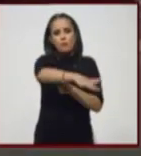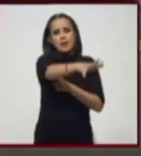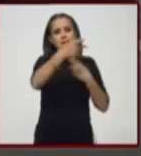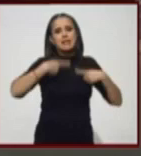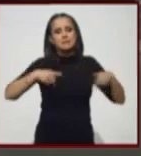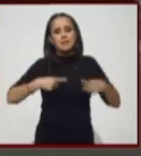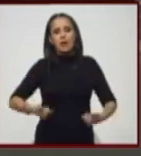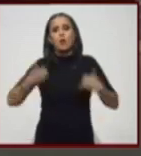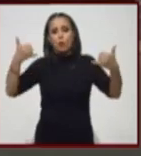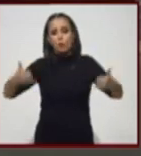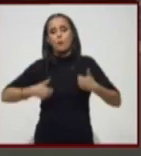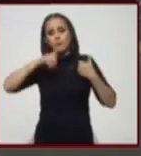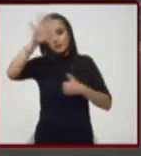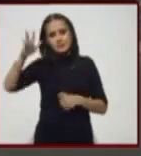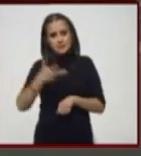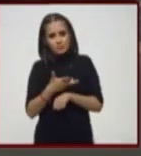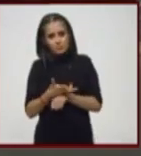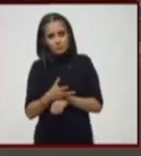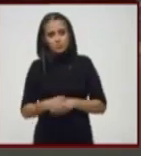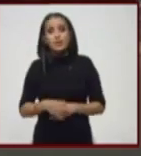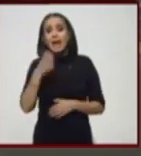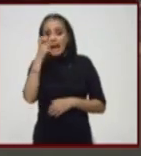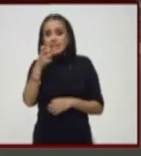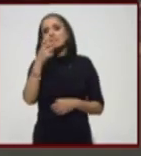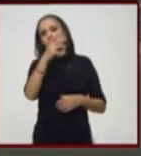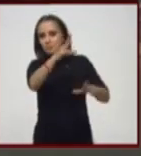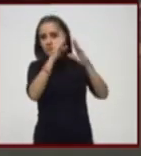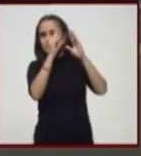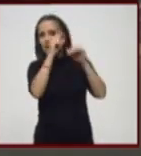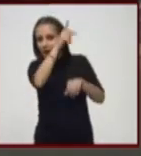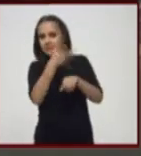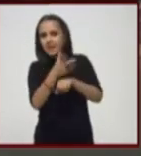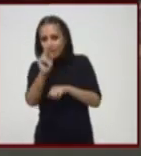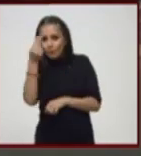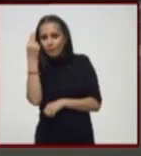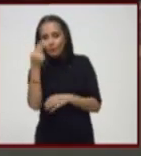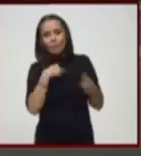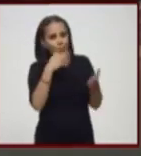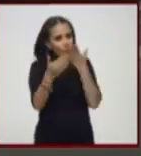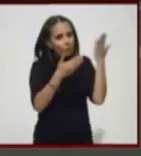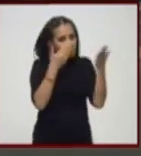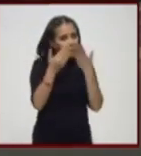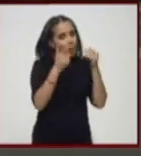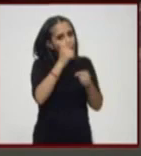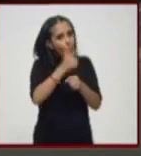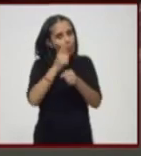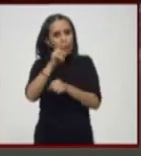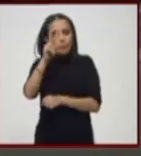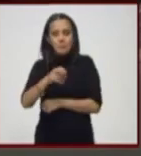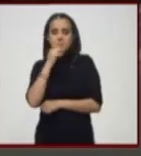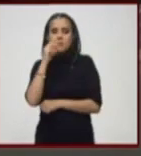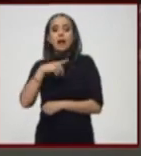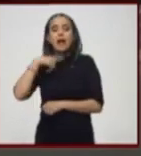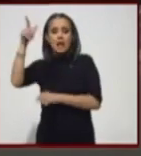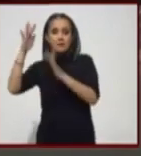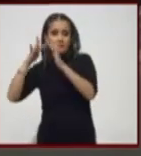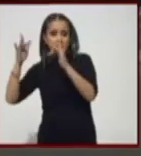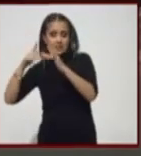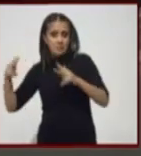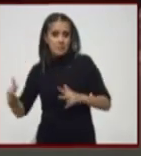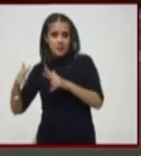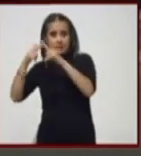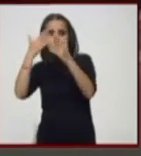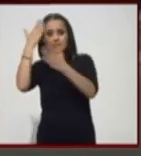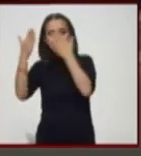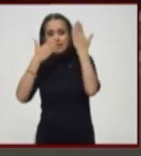de los jóvenes estadounidenses y fue una materia que me llamó mucho la tele cuando fui a estudiar a francia estudie también en la escuela